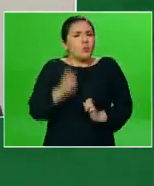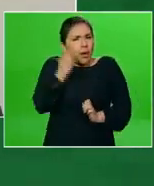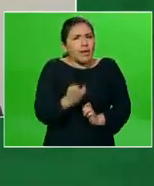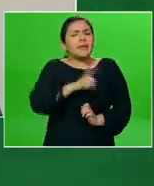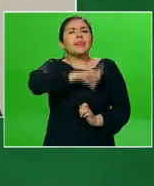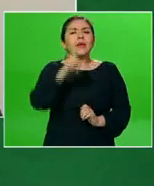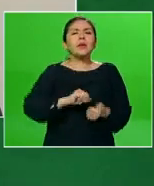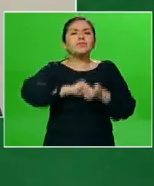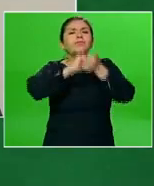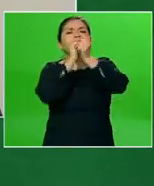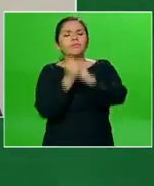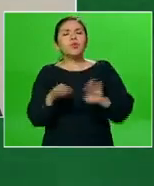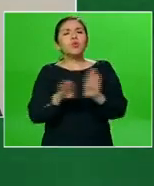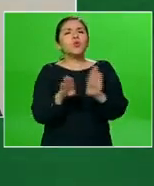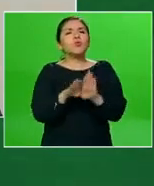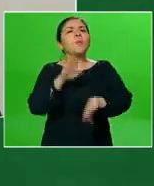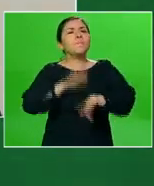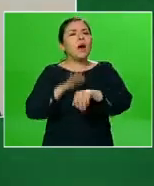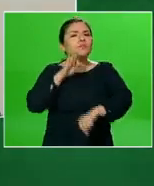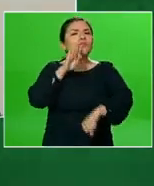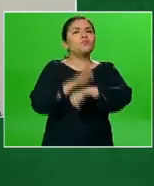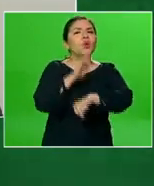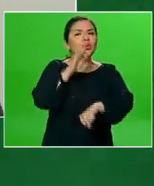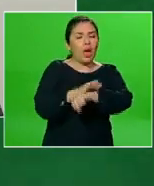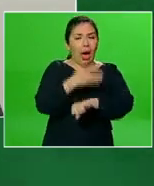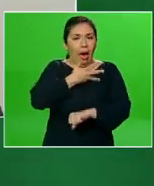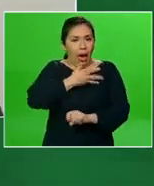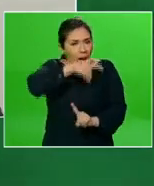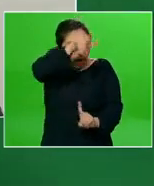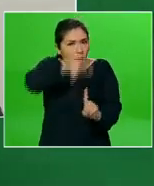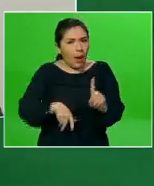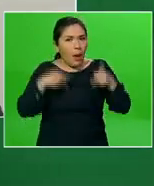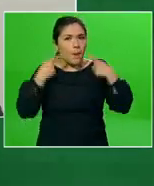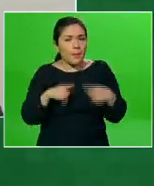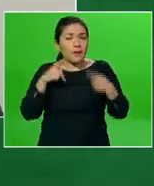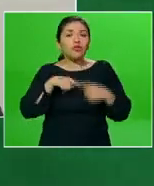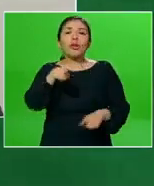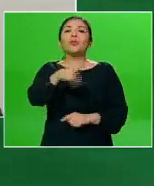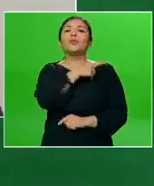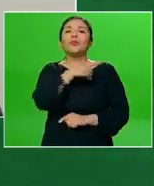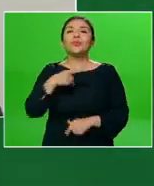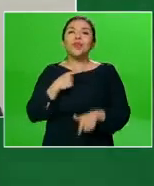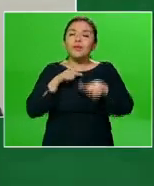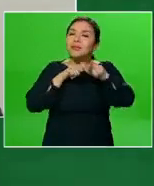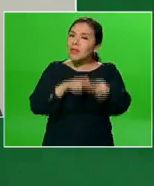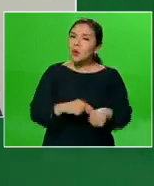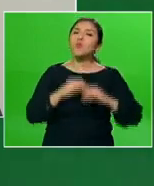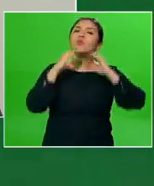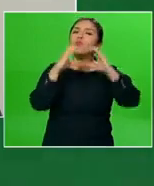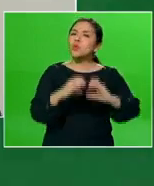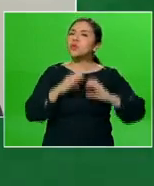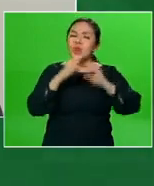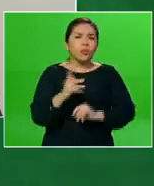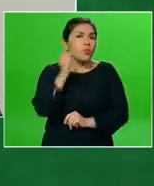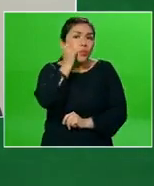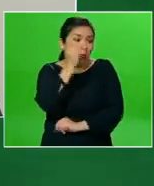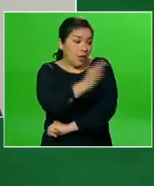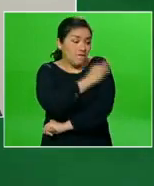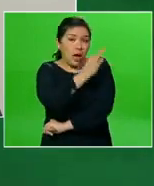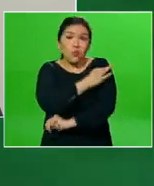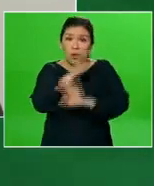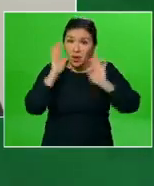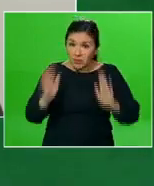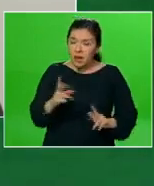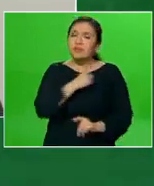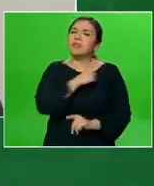una eficacia y por lo tanto una protección debemos de mantener las medidas de prevención con medidas de prevención